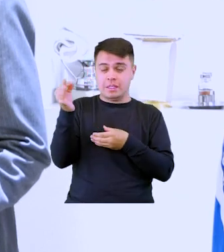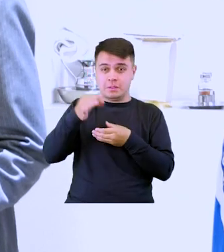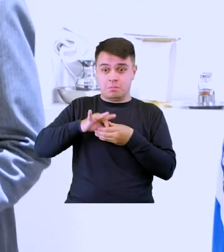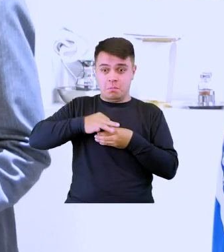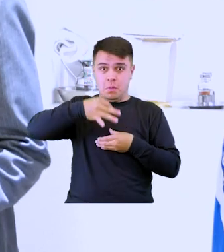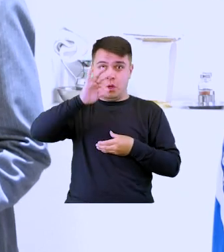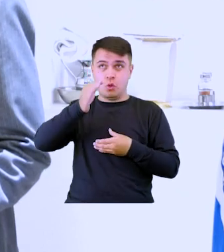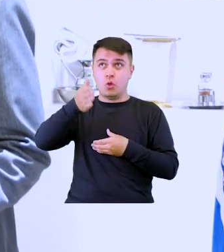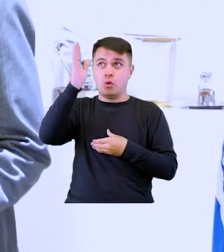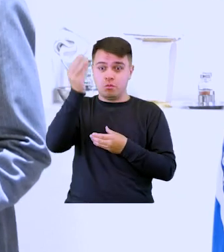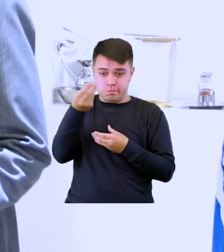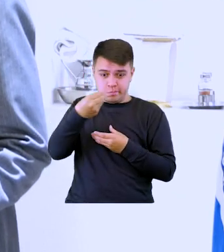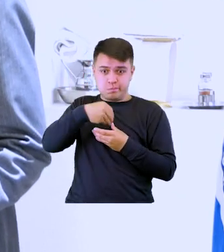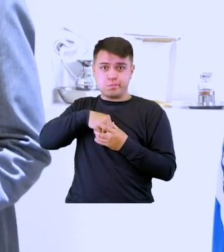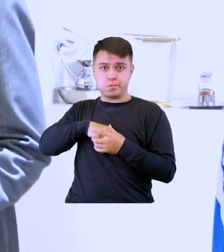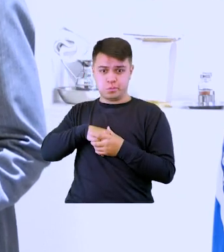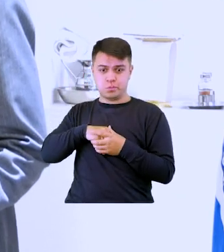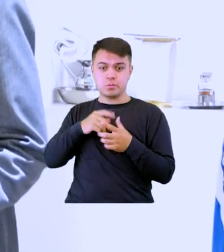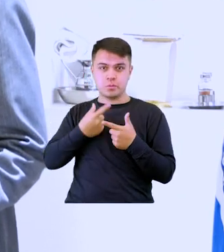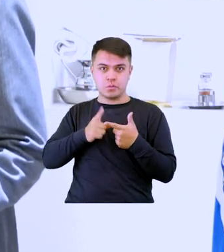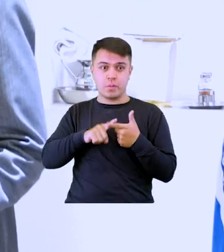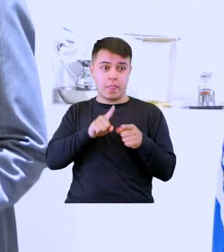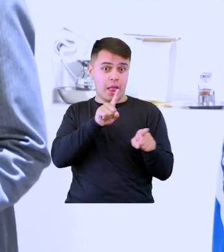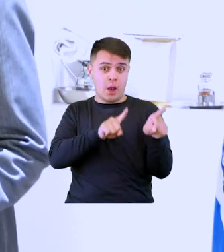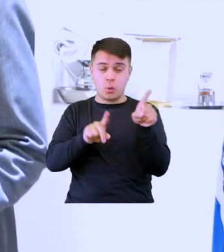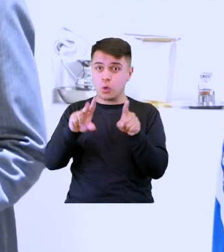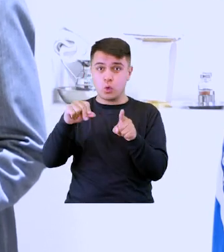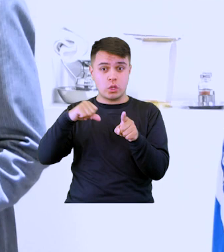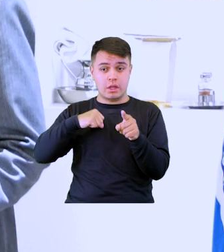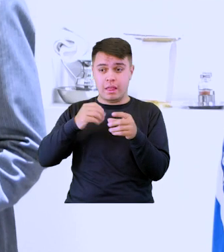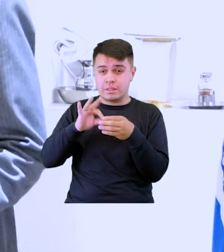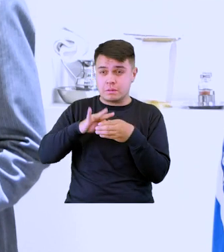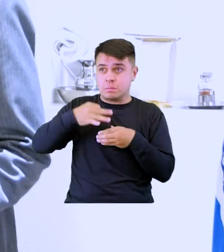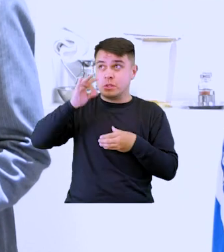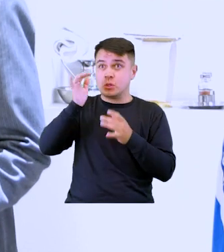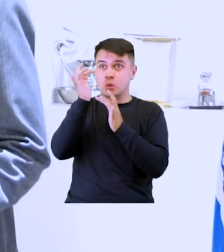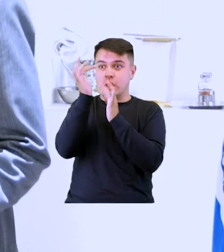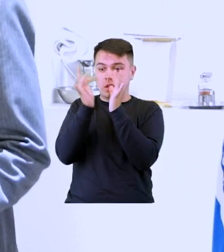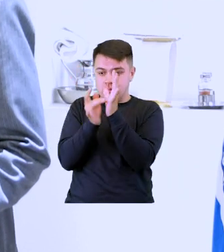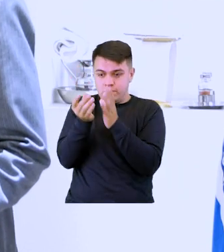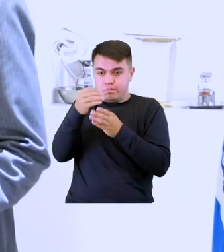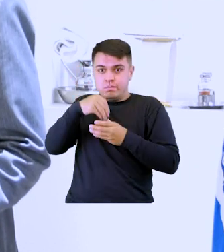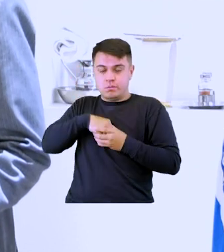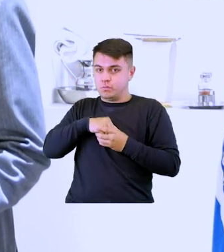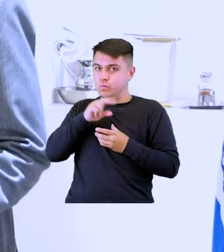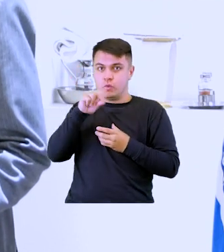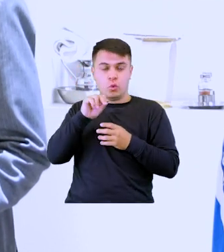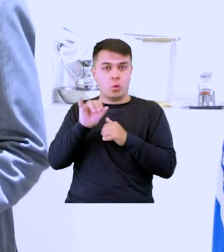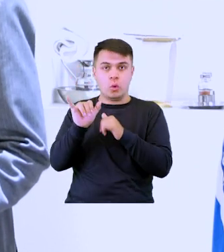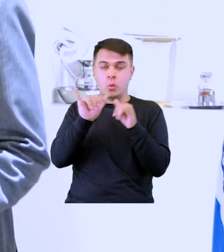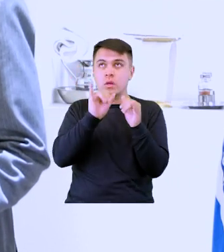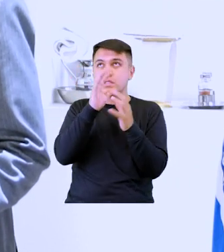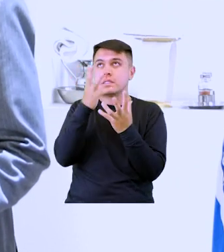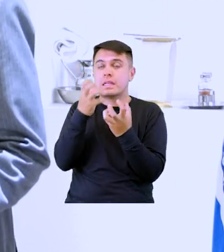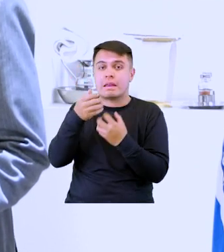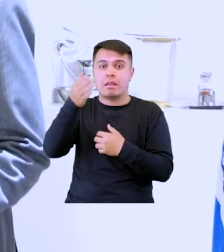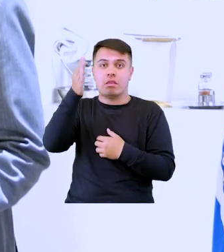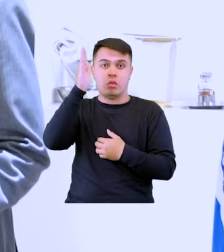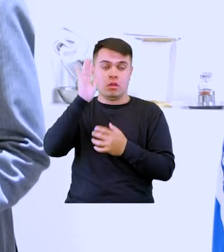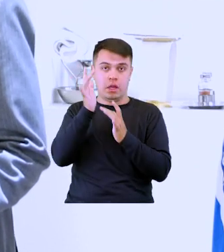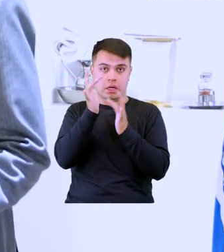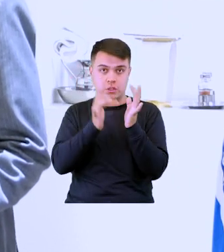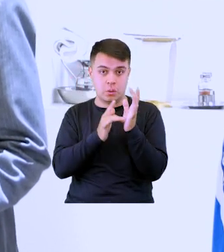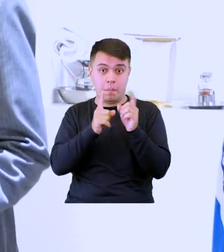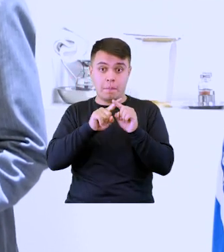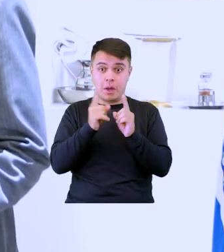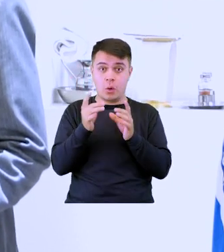ustedes, en cambio, si alguno no posee el Espíritu de Cristo, no es de Cristo. Pero si Cristo está en